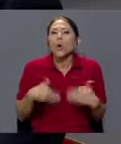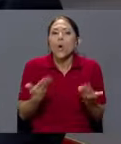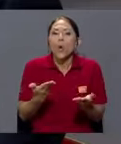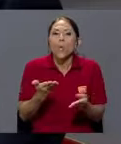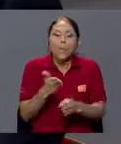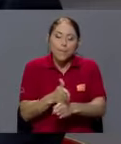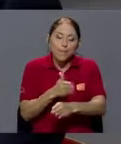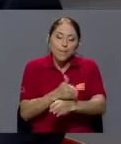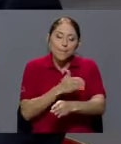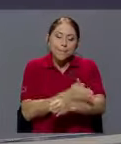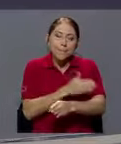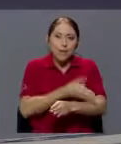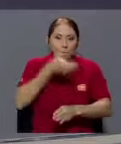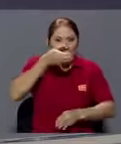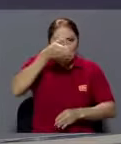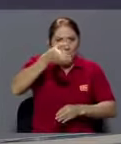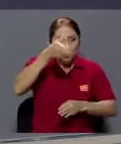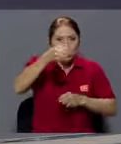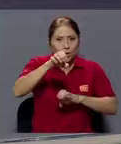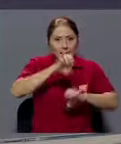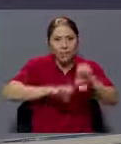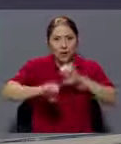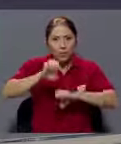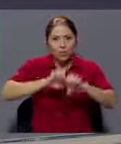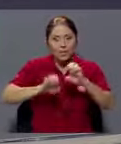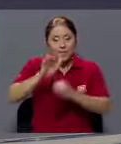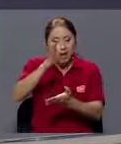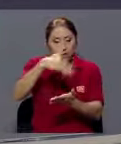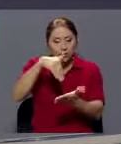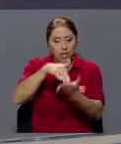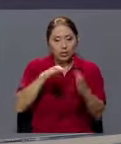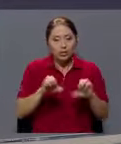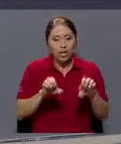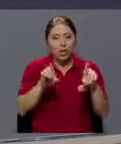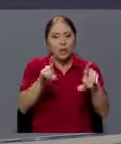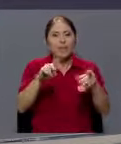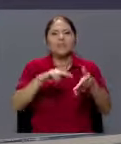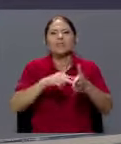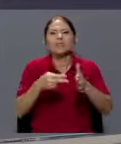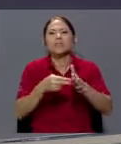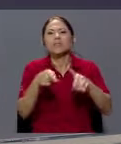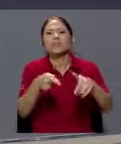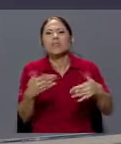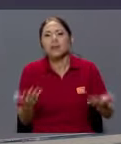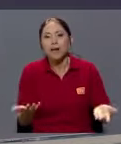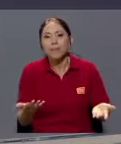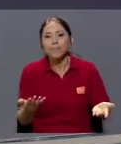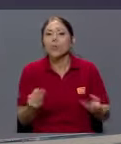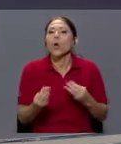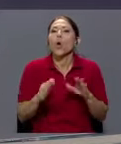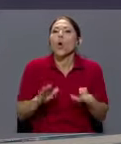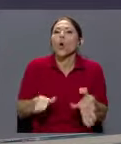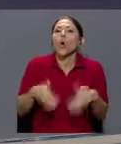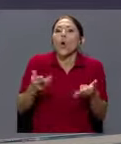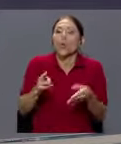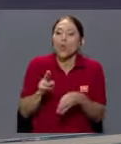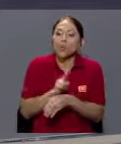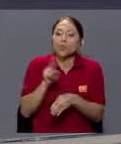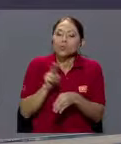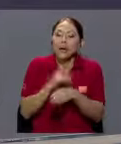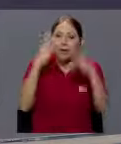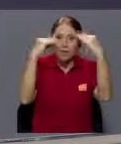cómo mejorar la cultura evaluativa en los centros educativos. ¿Y esto qué significa? Cómo hacer un